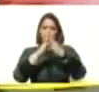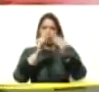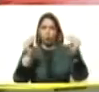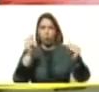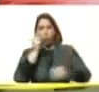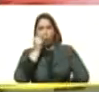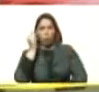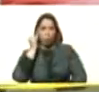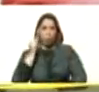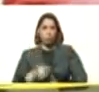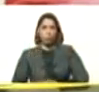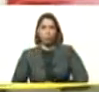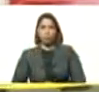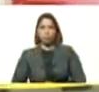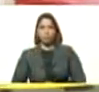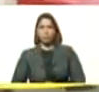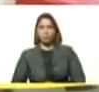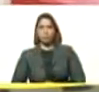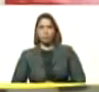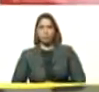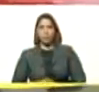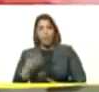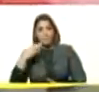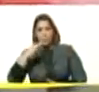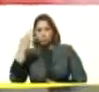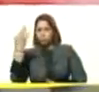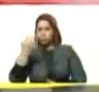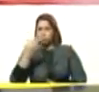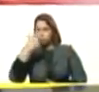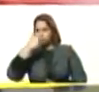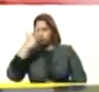todas. Por eso tuve la certeza yo,